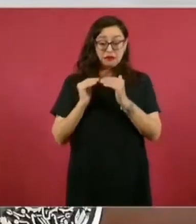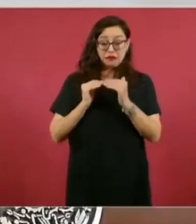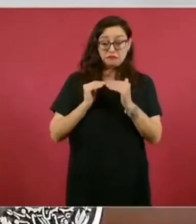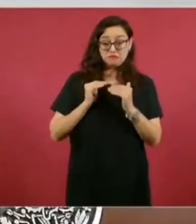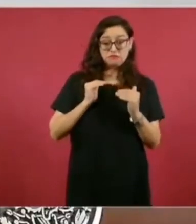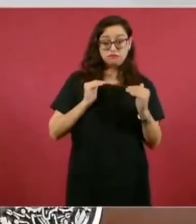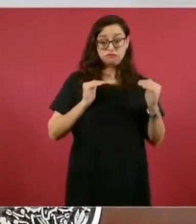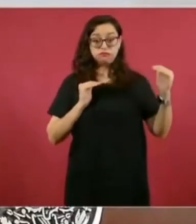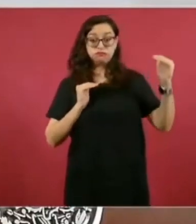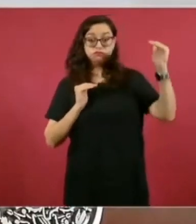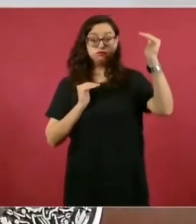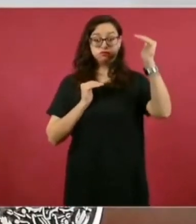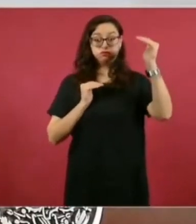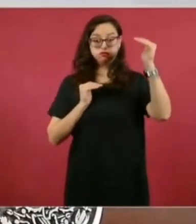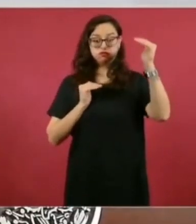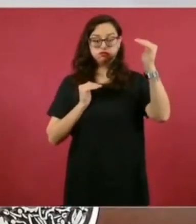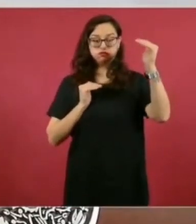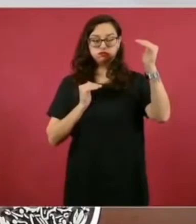de